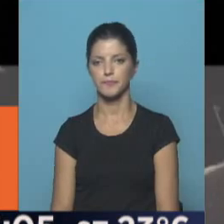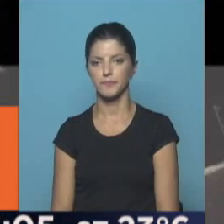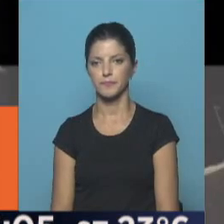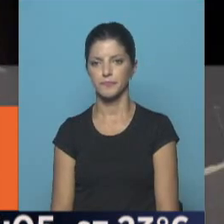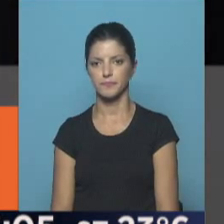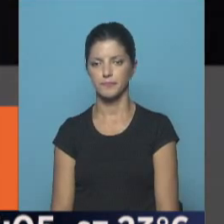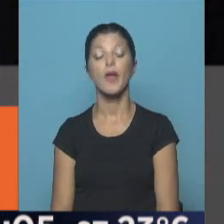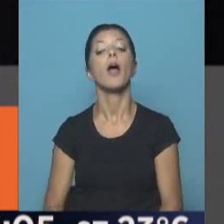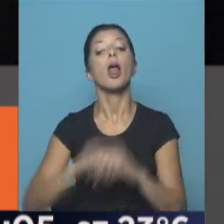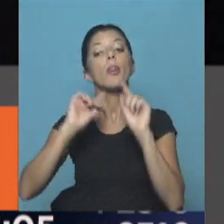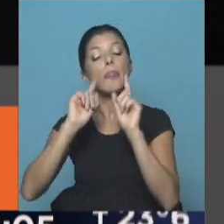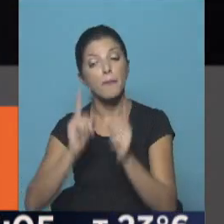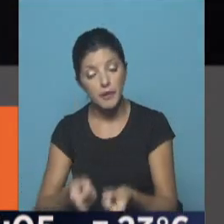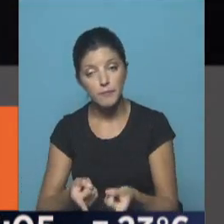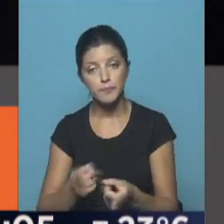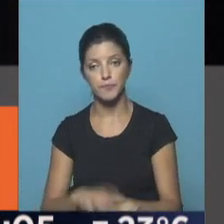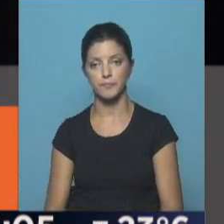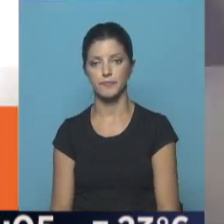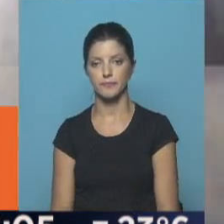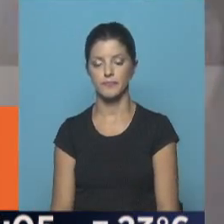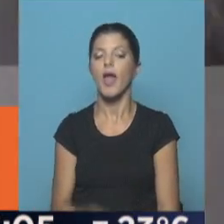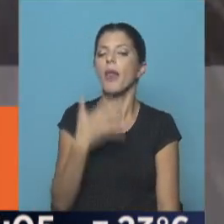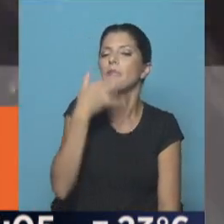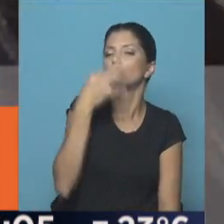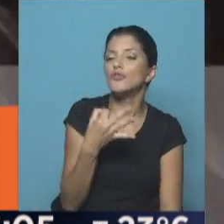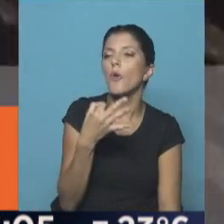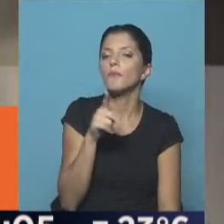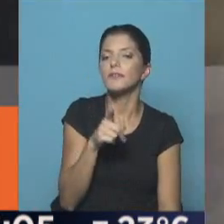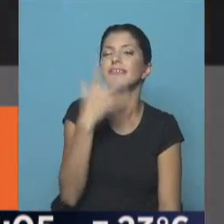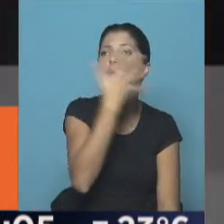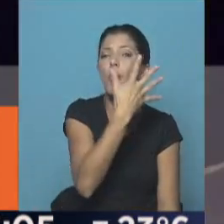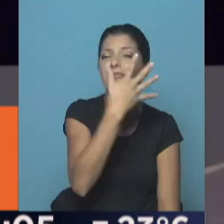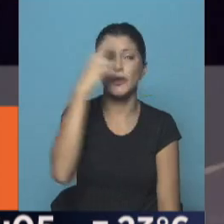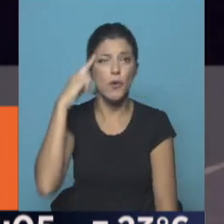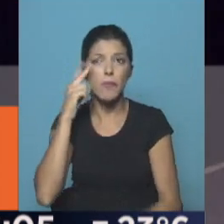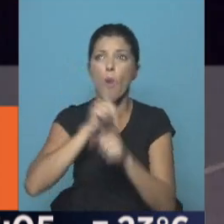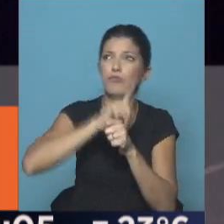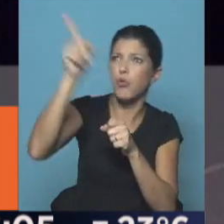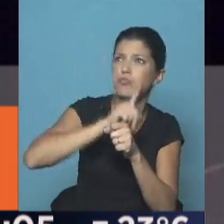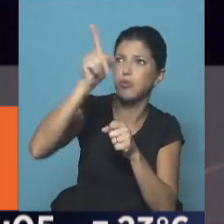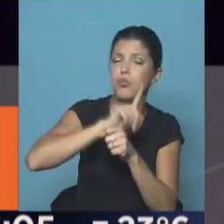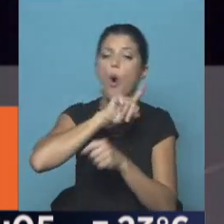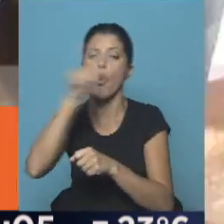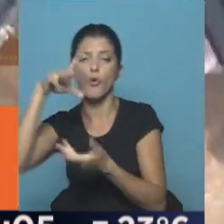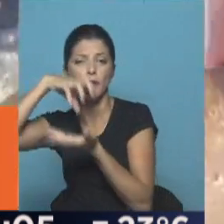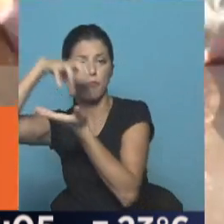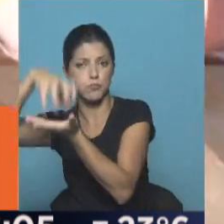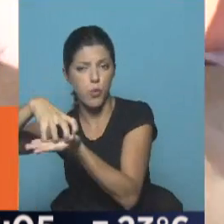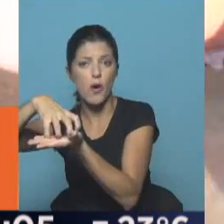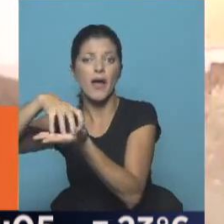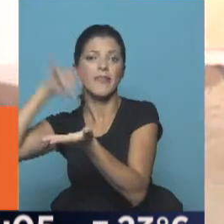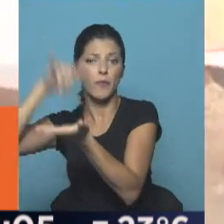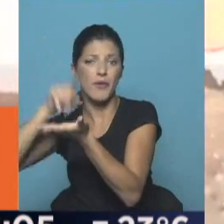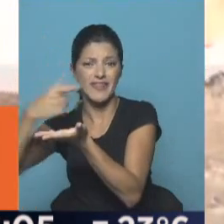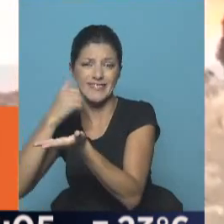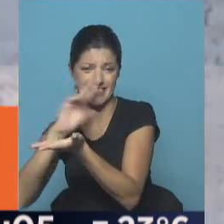También inscribió en el mismo sentido su decisión de disparar 59 misiles Tomahawk contra una base aérea siria, en